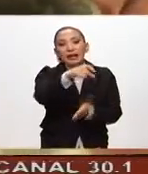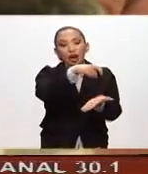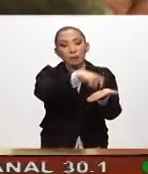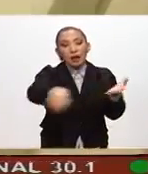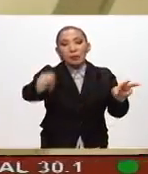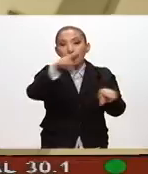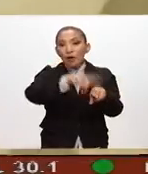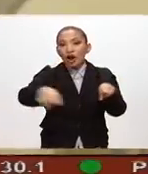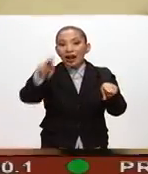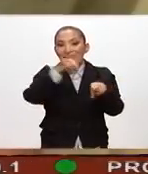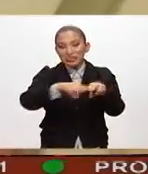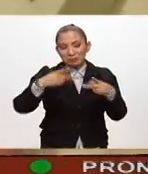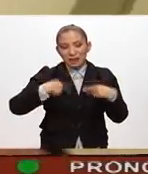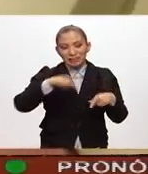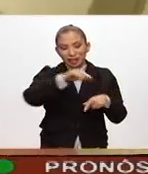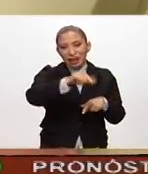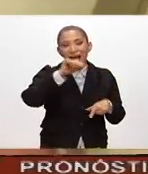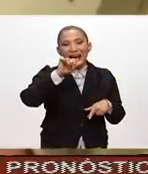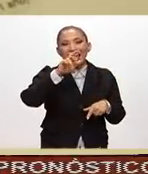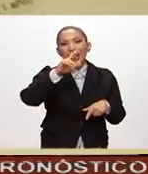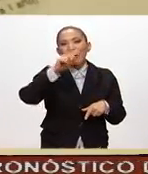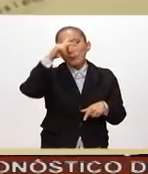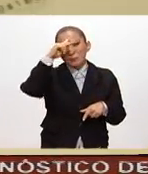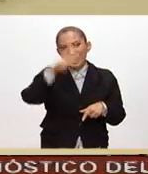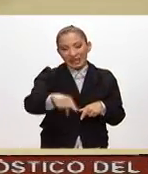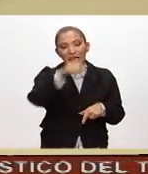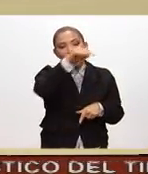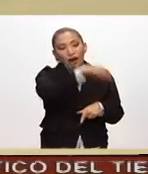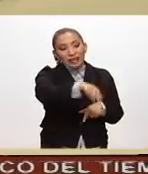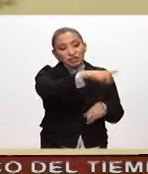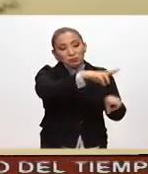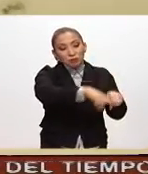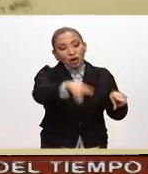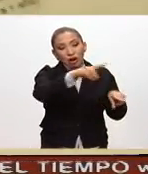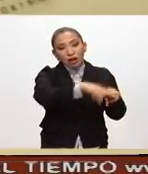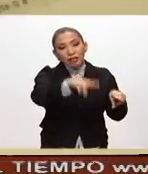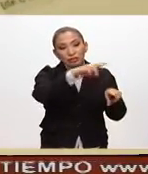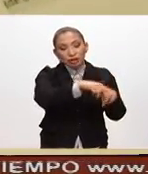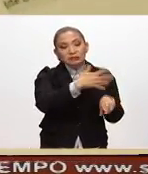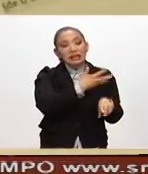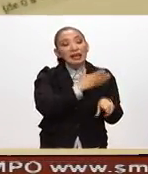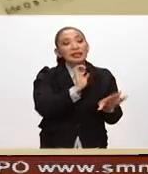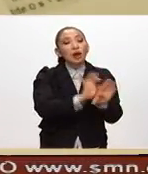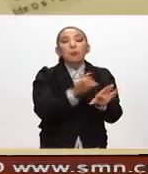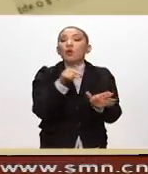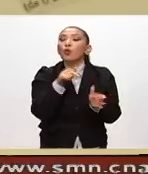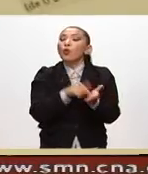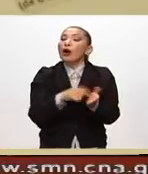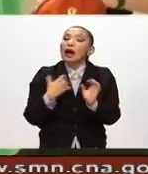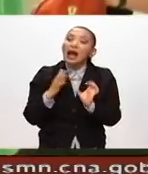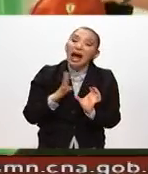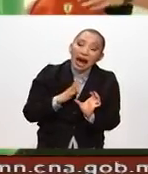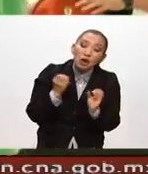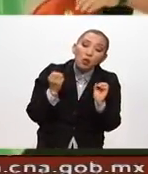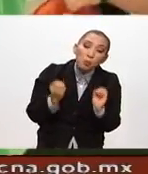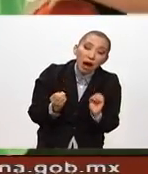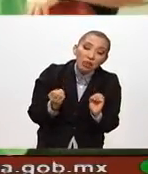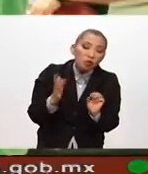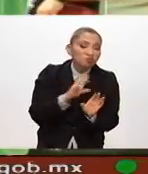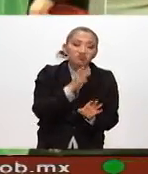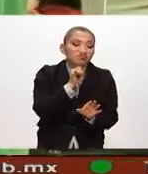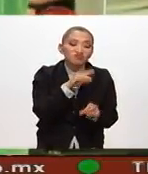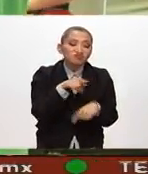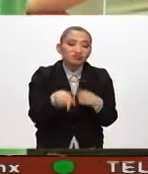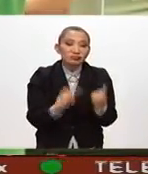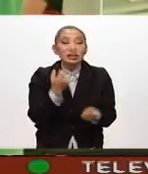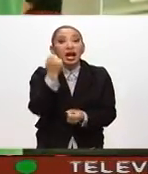compraron boletos al personal de Aeroméxico, los cuales estos boletos están sujetos a espacio, a disponibilidad.